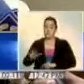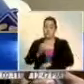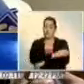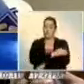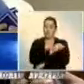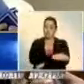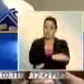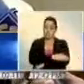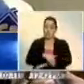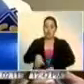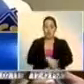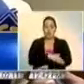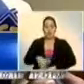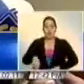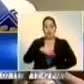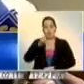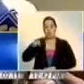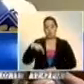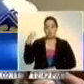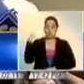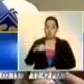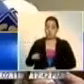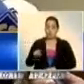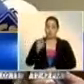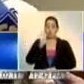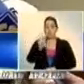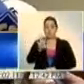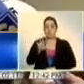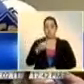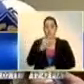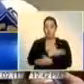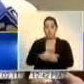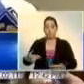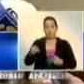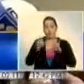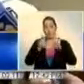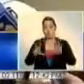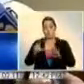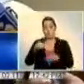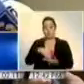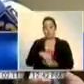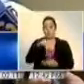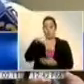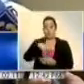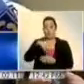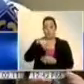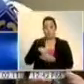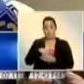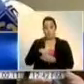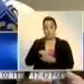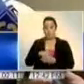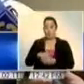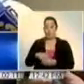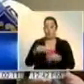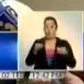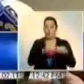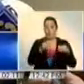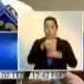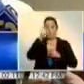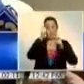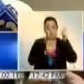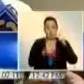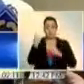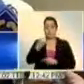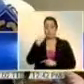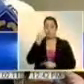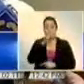oposición, en la calle nosotros tenemos 5.800.000 votos, mientras que el oficialismo cuenta solamente con 4.700.000.